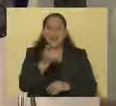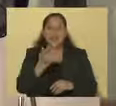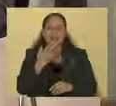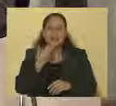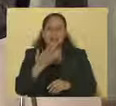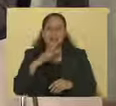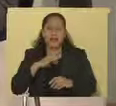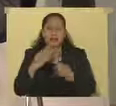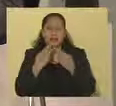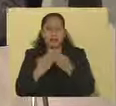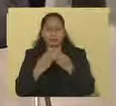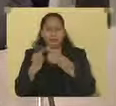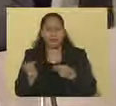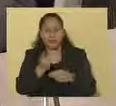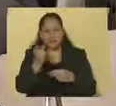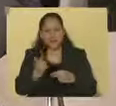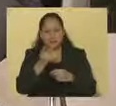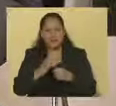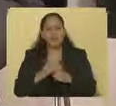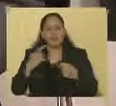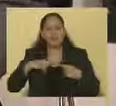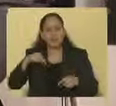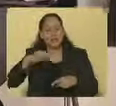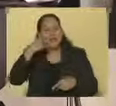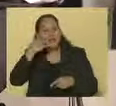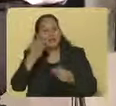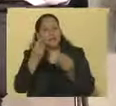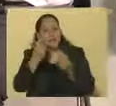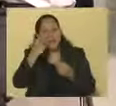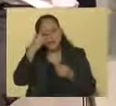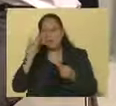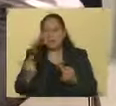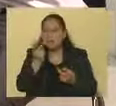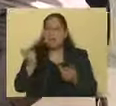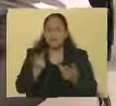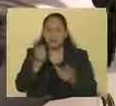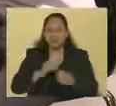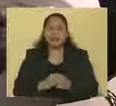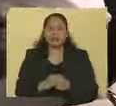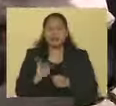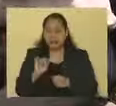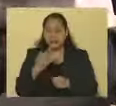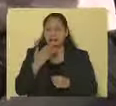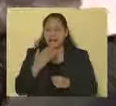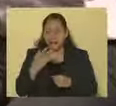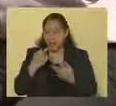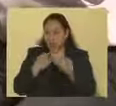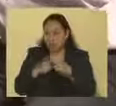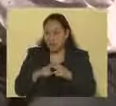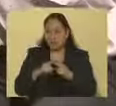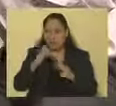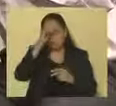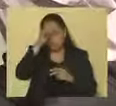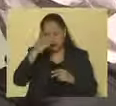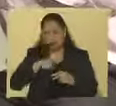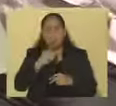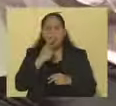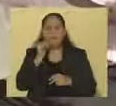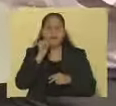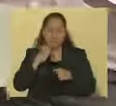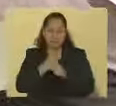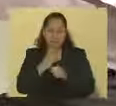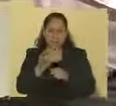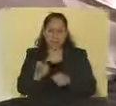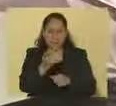tenemos bastantes sí, la preguntas. Gente ha marcado bastante para consultarte. Sí, así es. ¿Empezamos? ¿Empiezo yo? Ah, muy bien, pues muchísimas